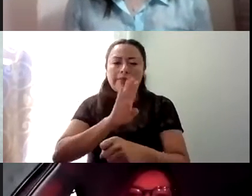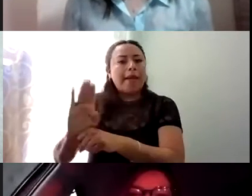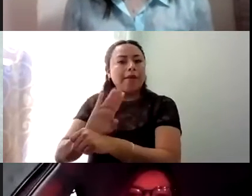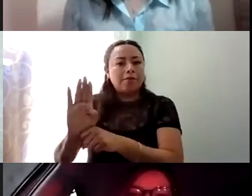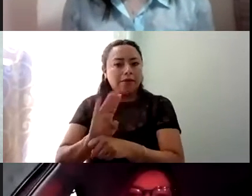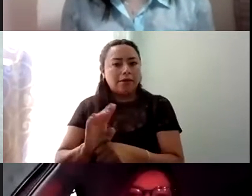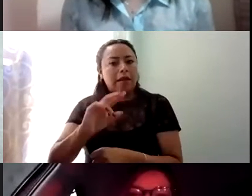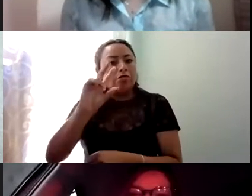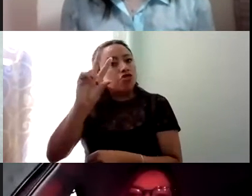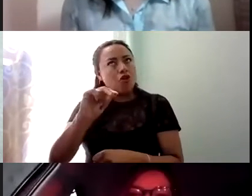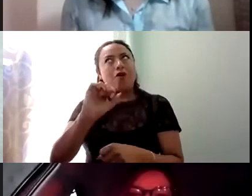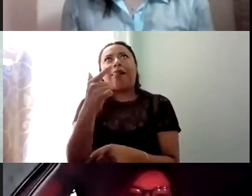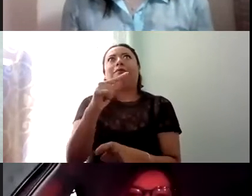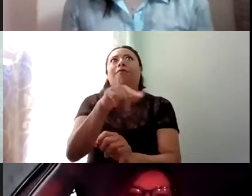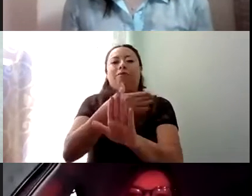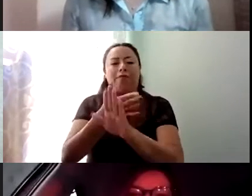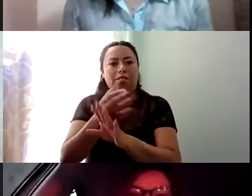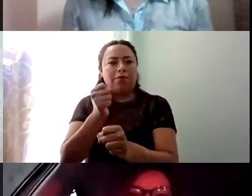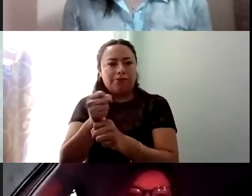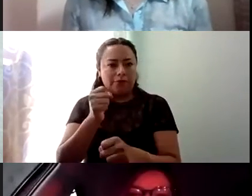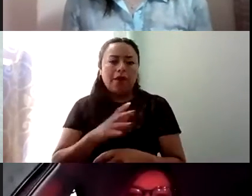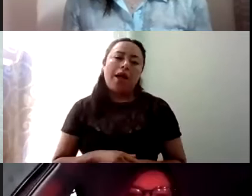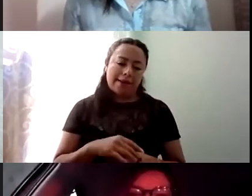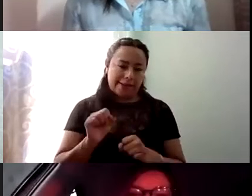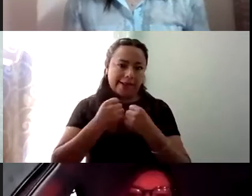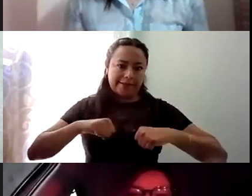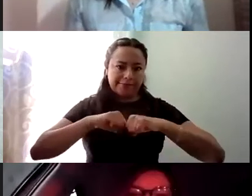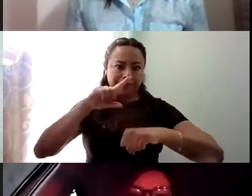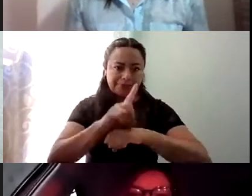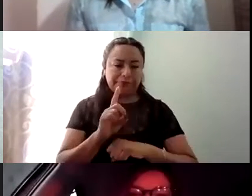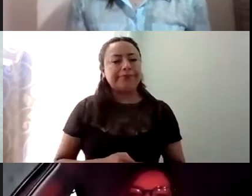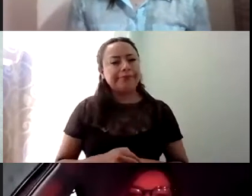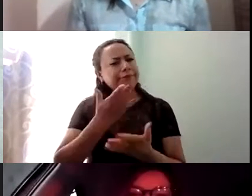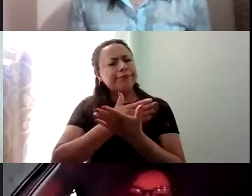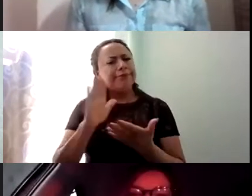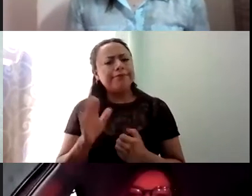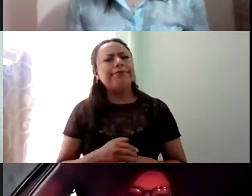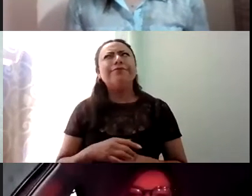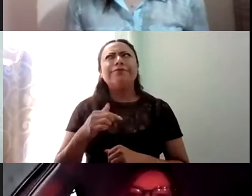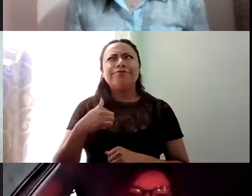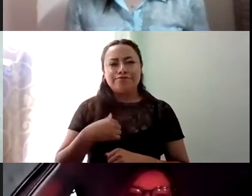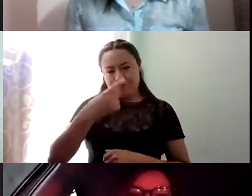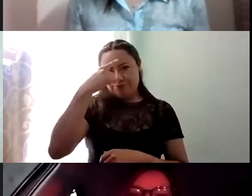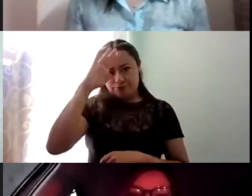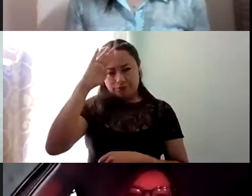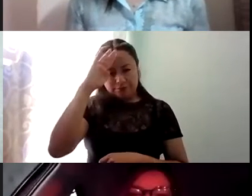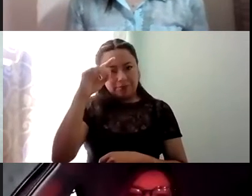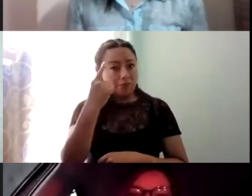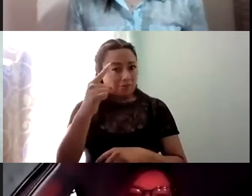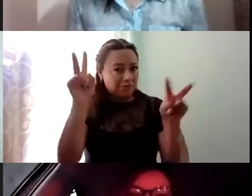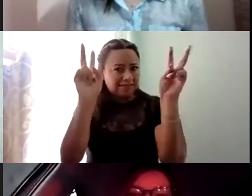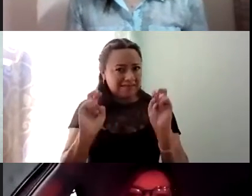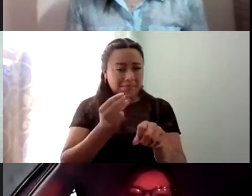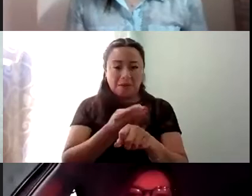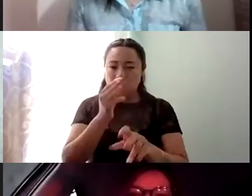esté perjudicando a la sociedad. Por otro lado, también veo grave el tema de la protección de los derechos de los niñas,